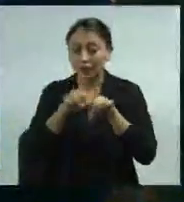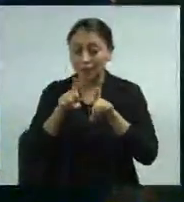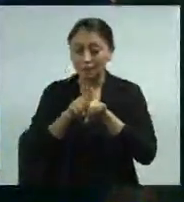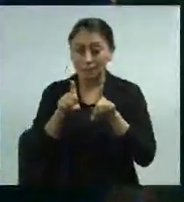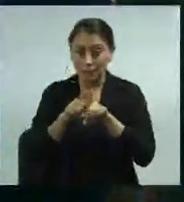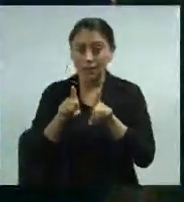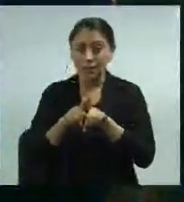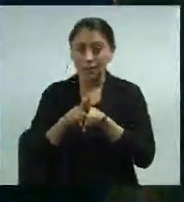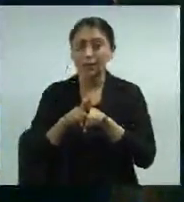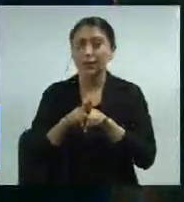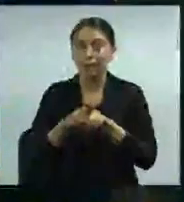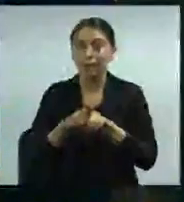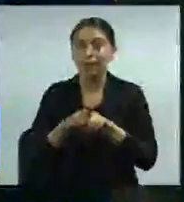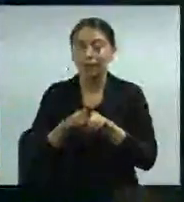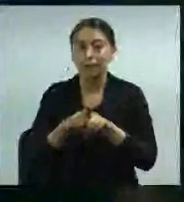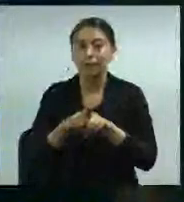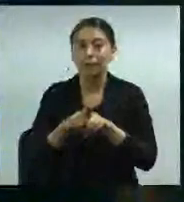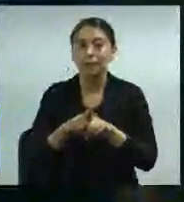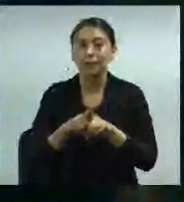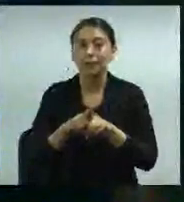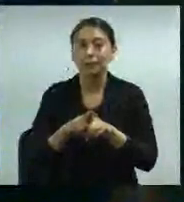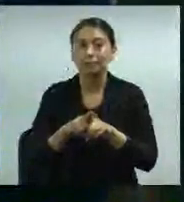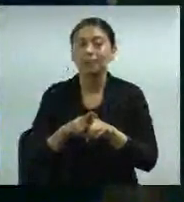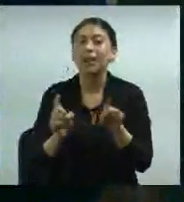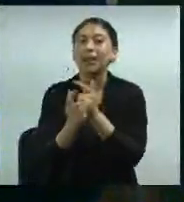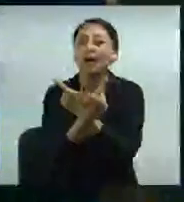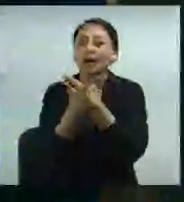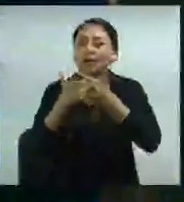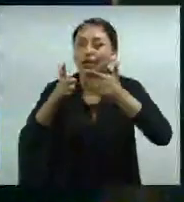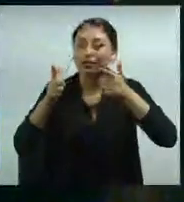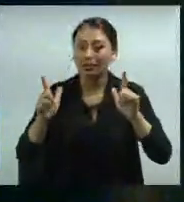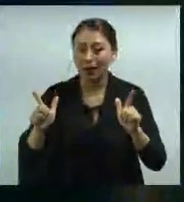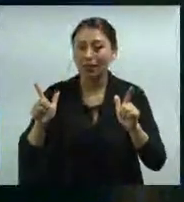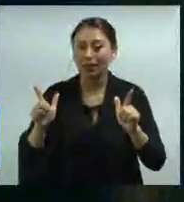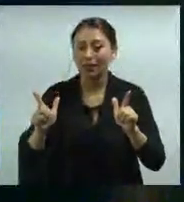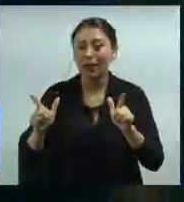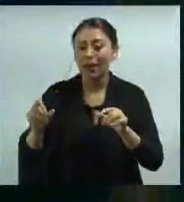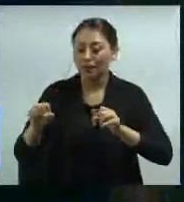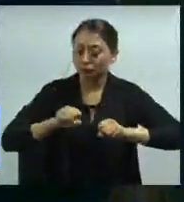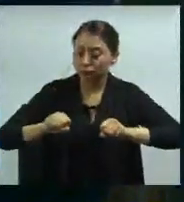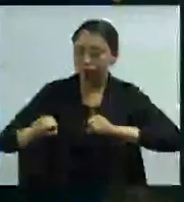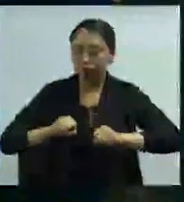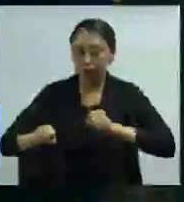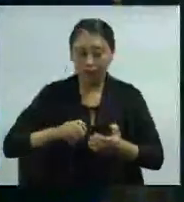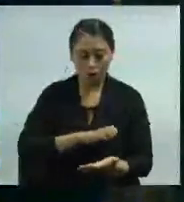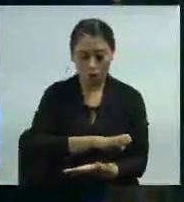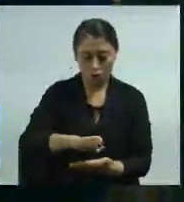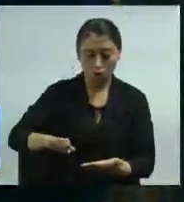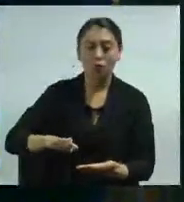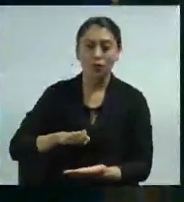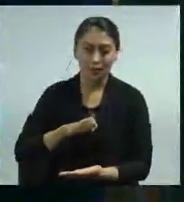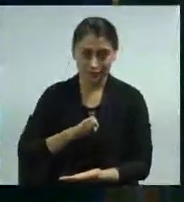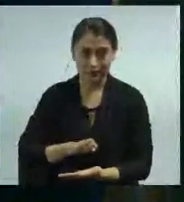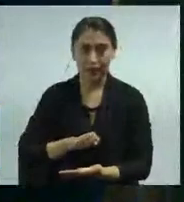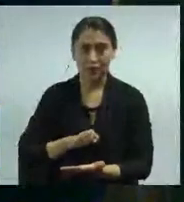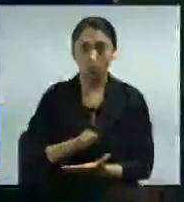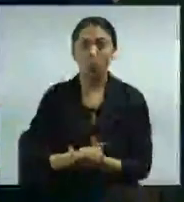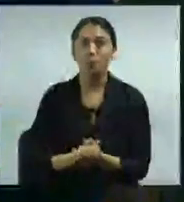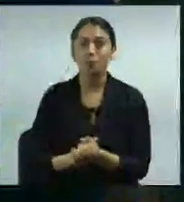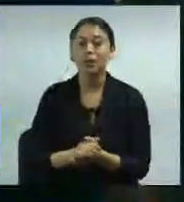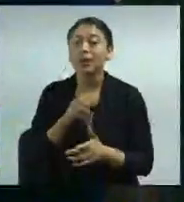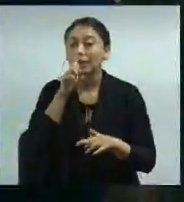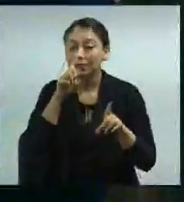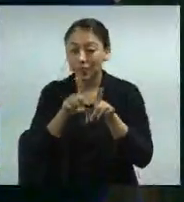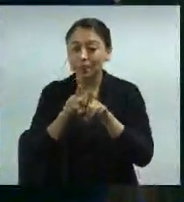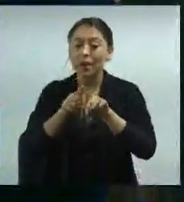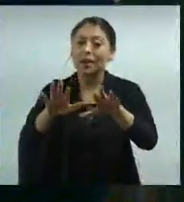libertad de la no intromisión de los poderes del Estado, y por otro lado, también debería ser el